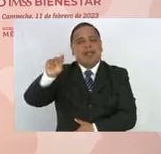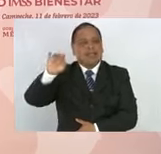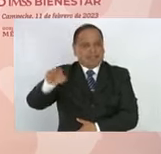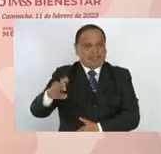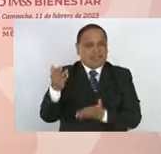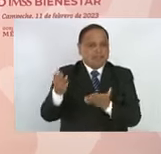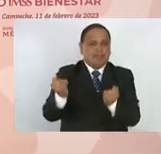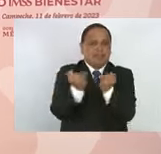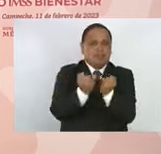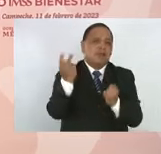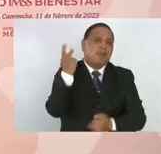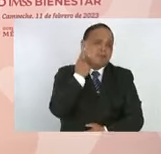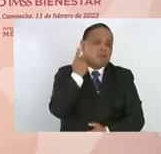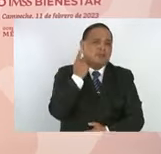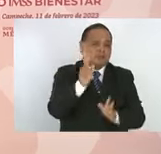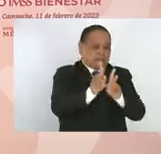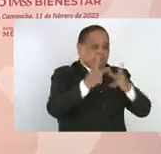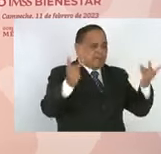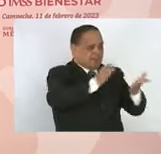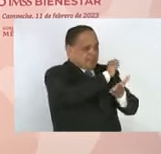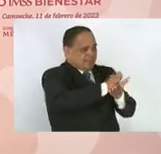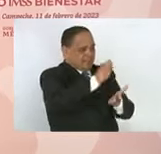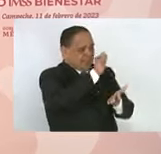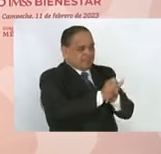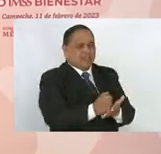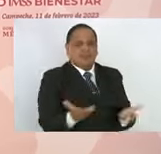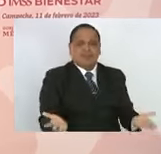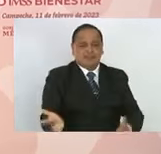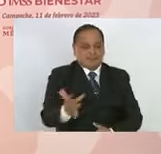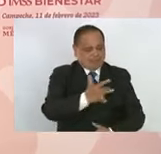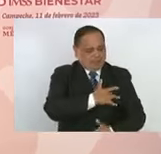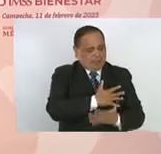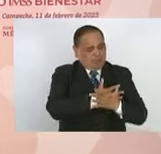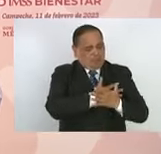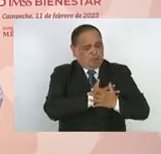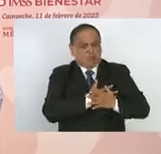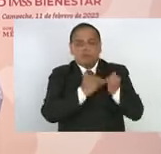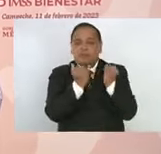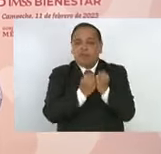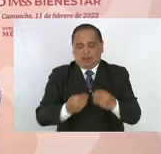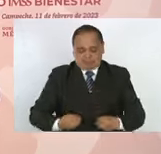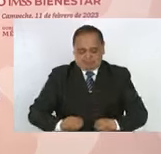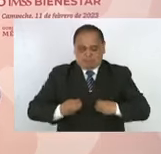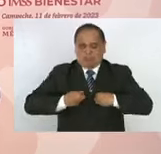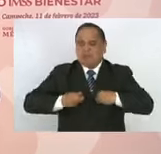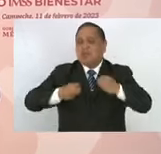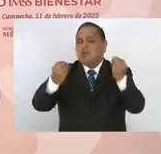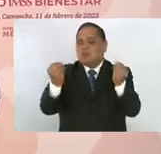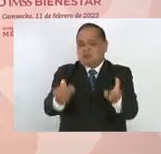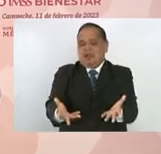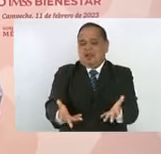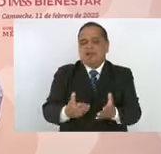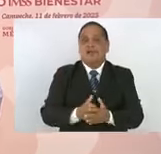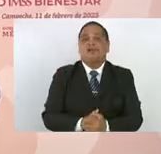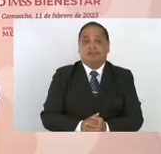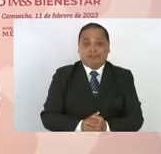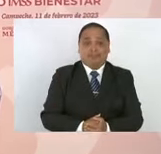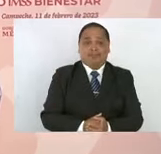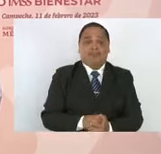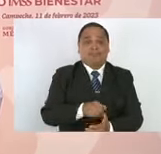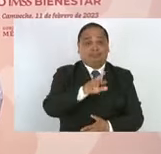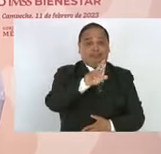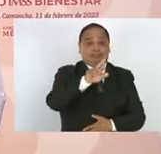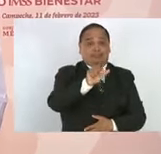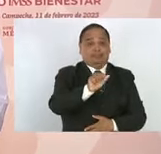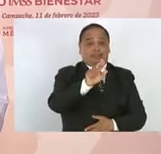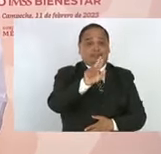y periodística aquí, y aquí dejó amores y hasta la vida. Fidel, Raúl,